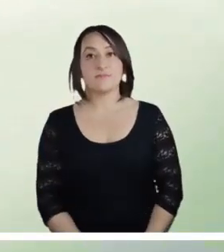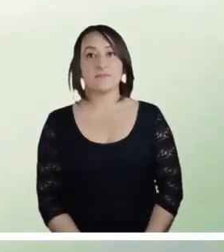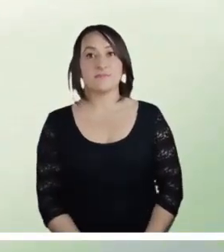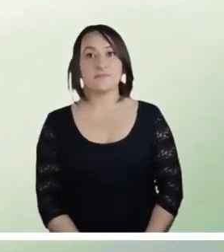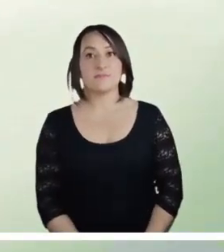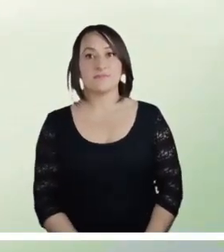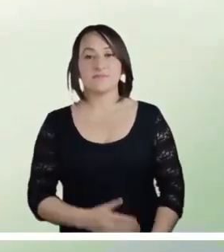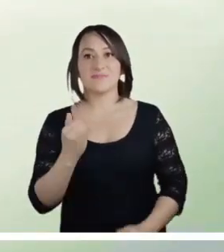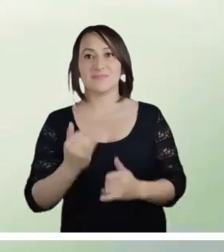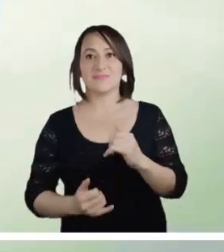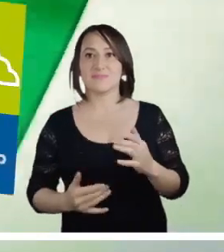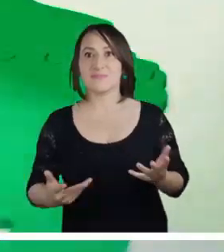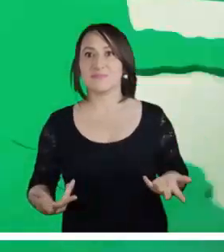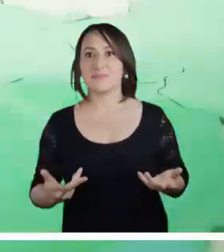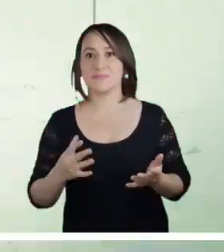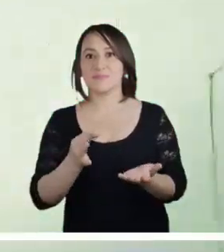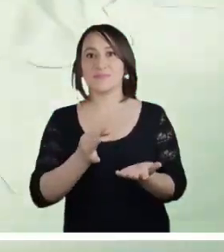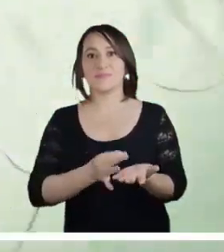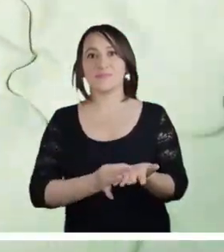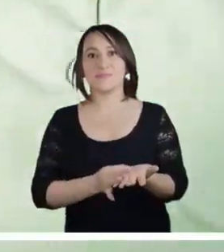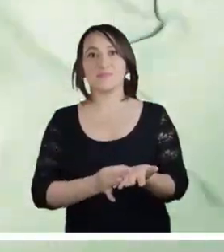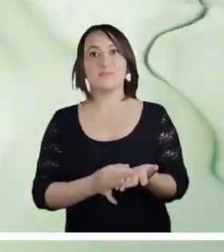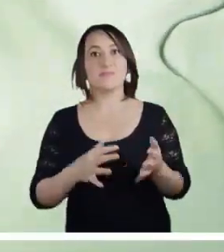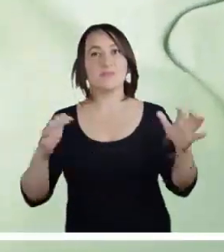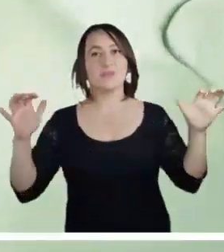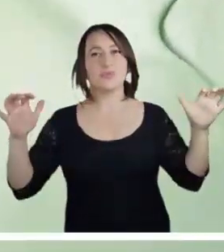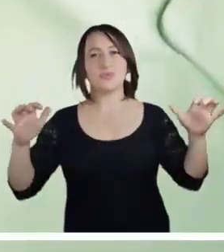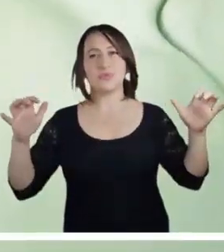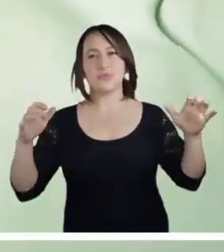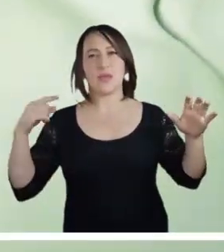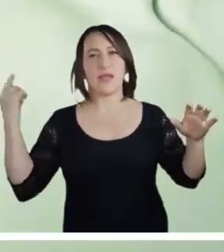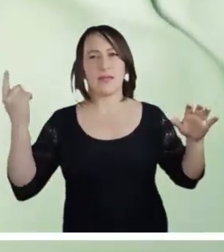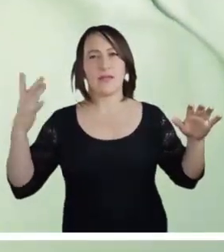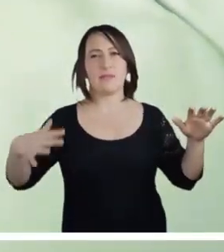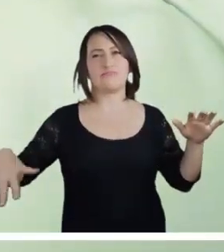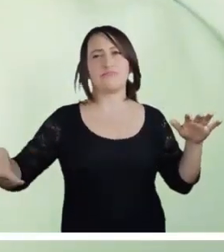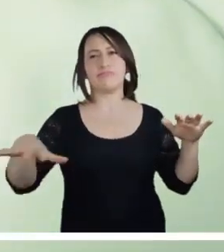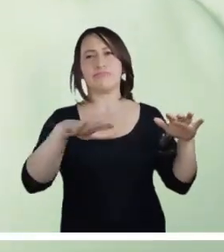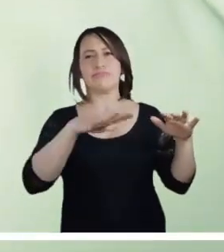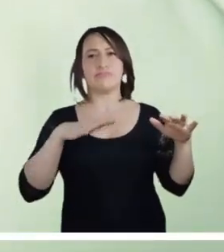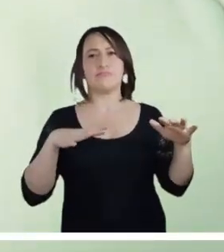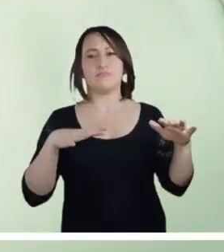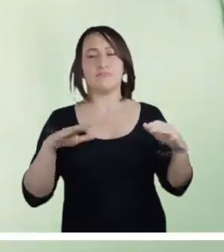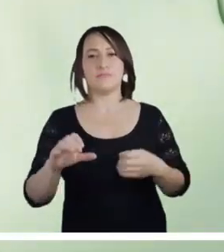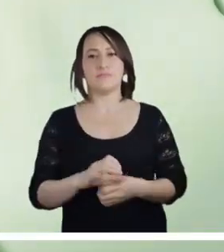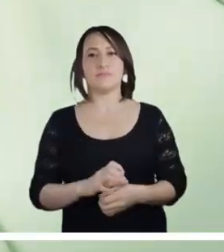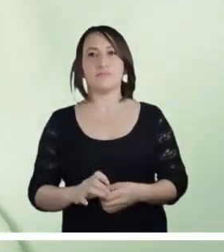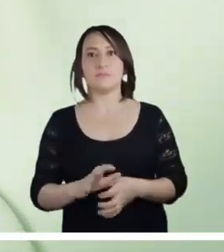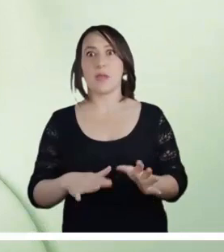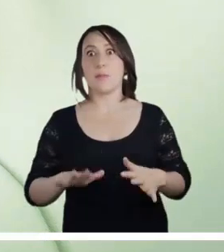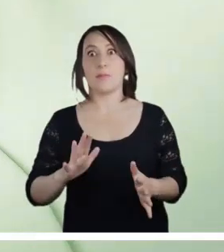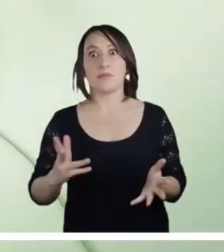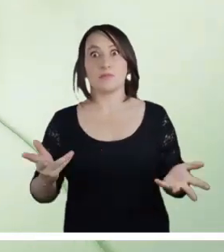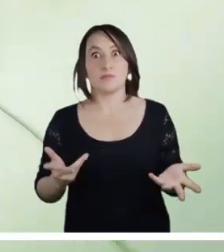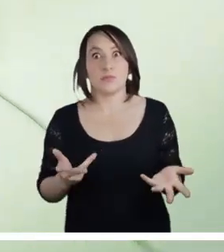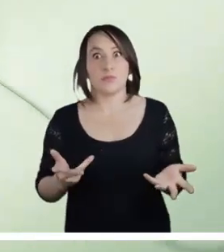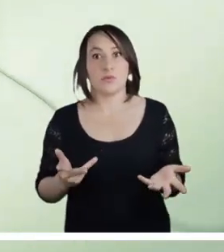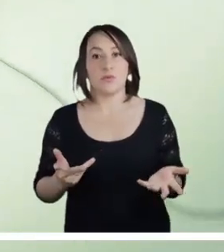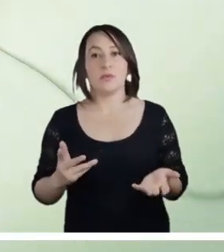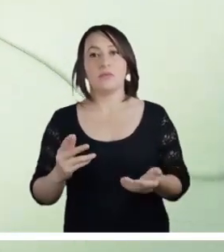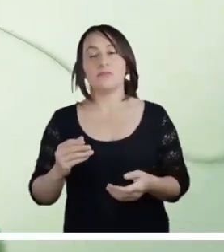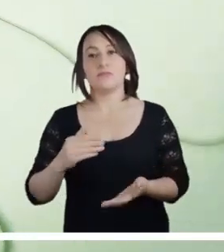Amazonas. Finalmente, en la capital del país se anuncian lloviznas generales a lo largo de la ciudad, las